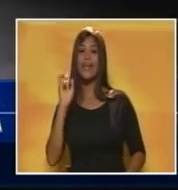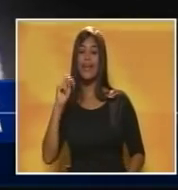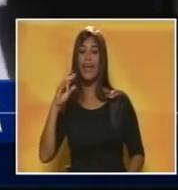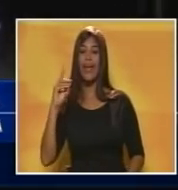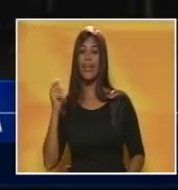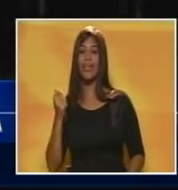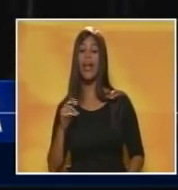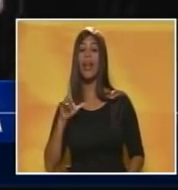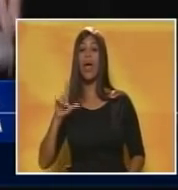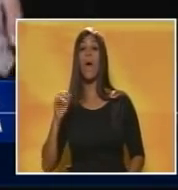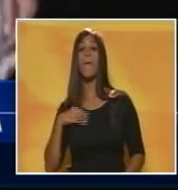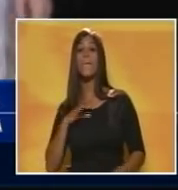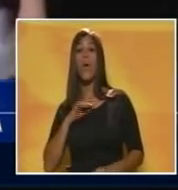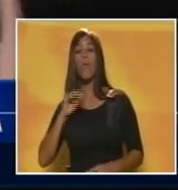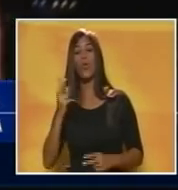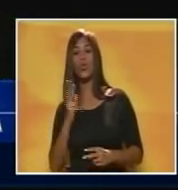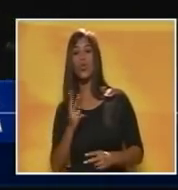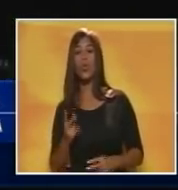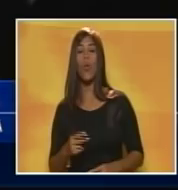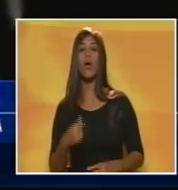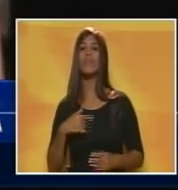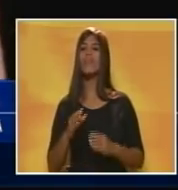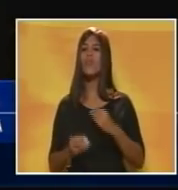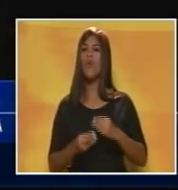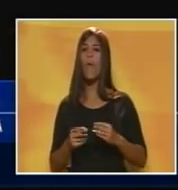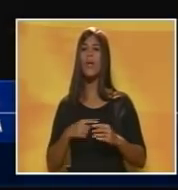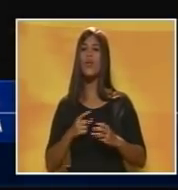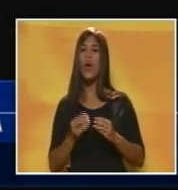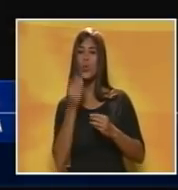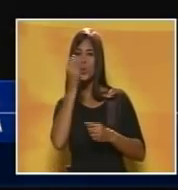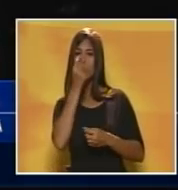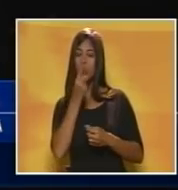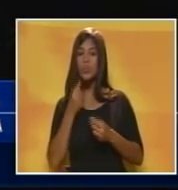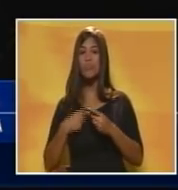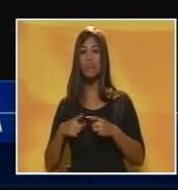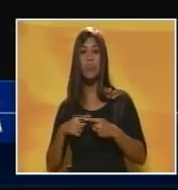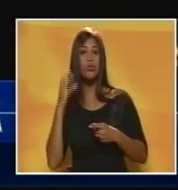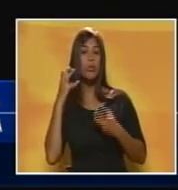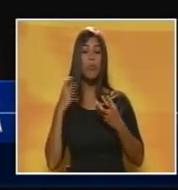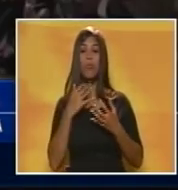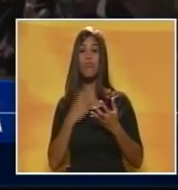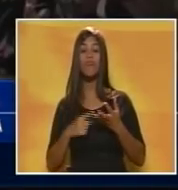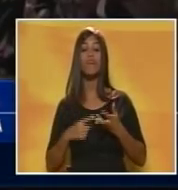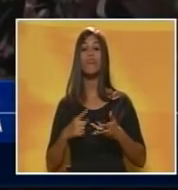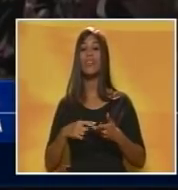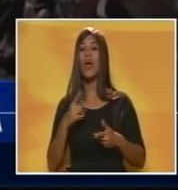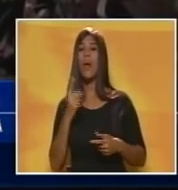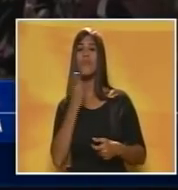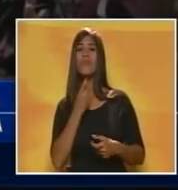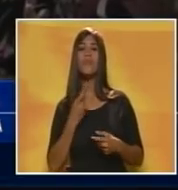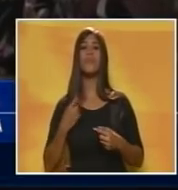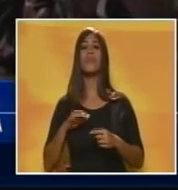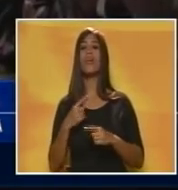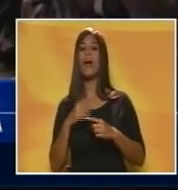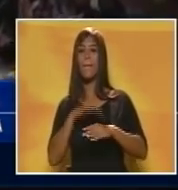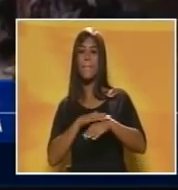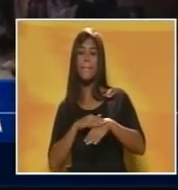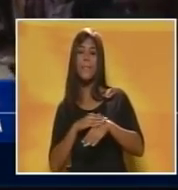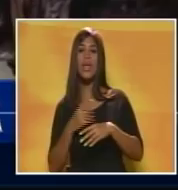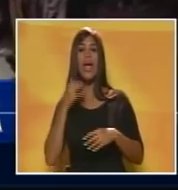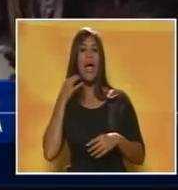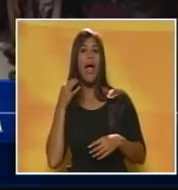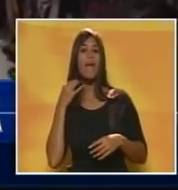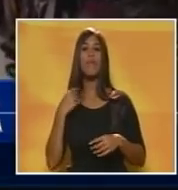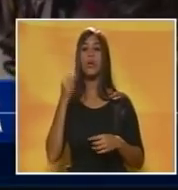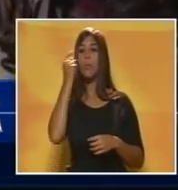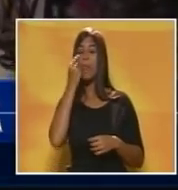Kendall Jenner en ambos casos para la categoría de productos de belleza que abarcan multitud de aplicaciones para la piel, el